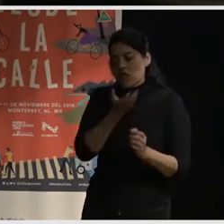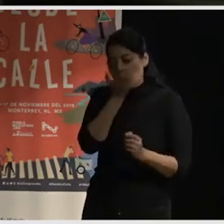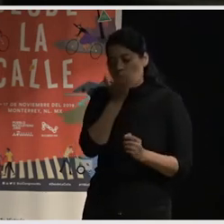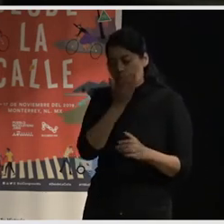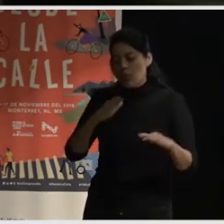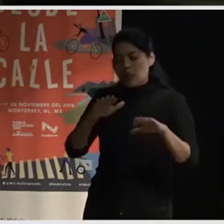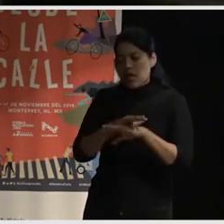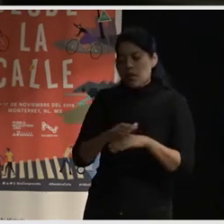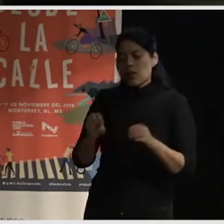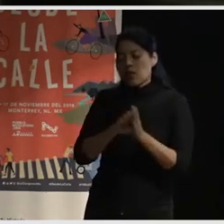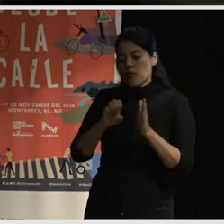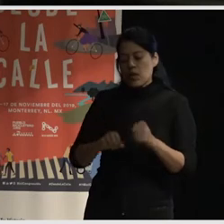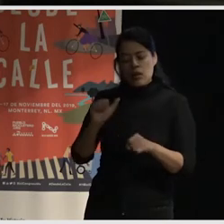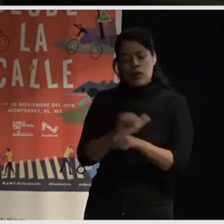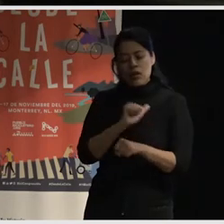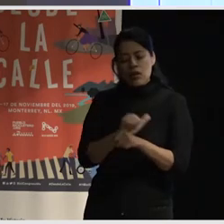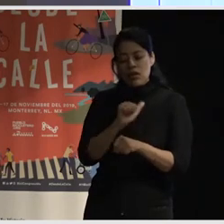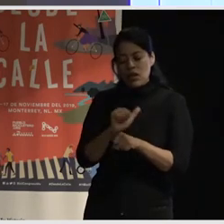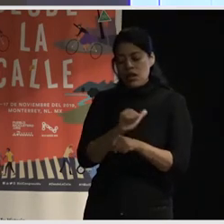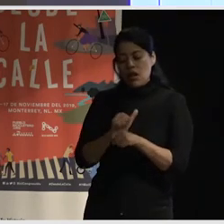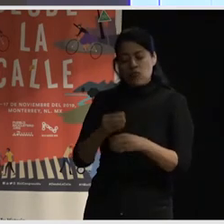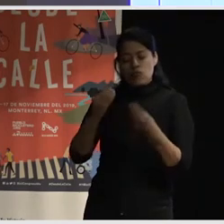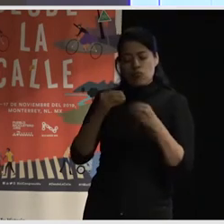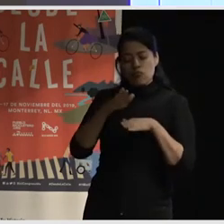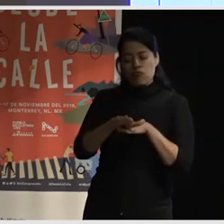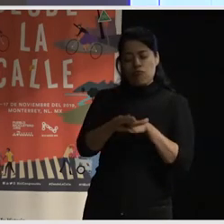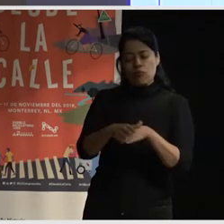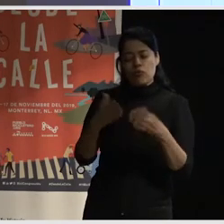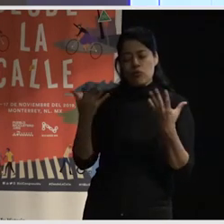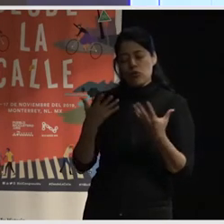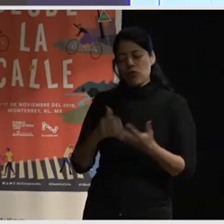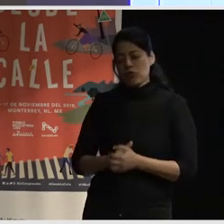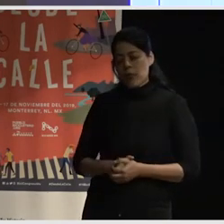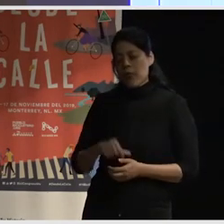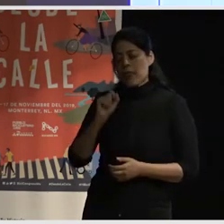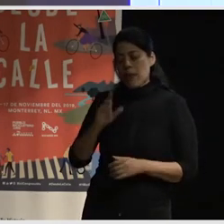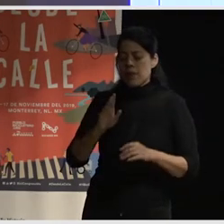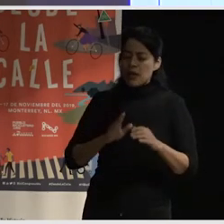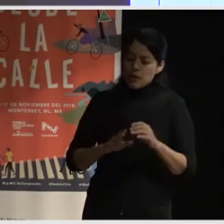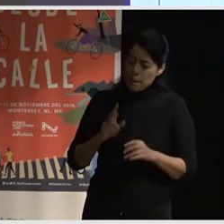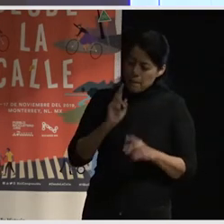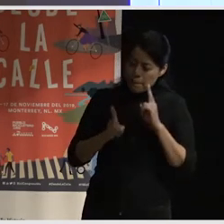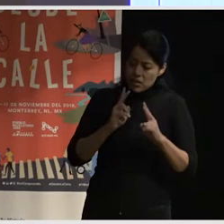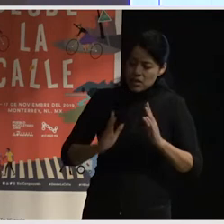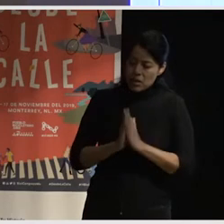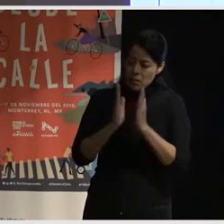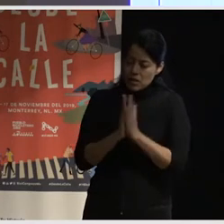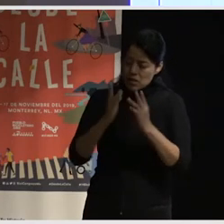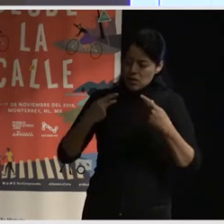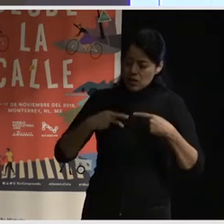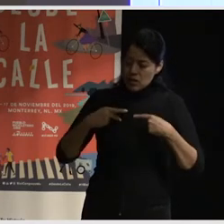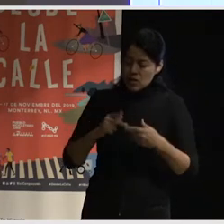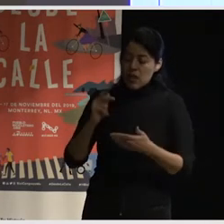espacio y el quehacer también se nos consume el tiempo y todo hablaron de participación social en política pública muy